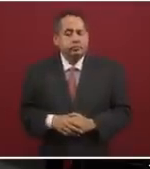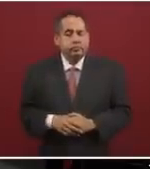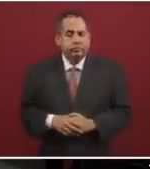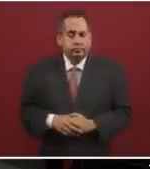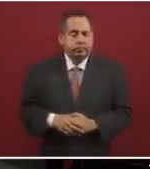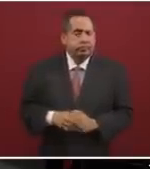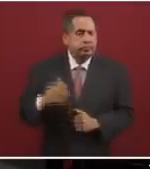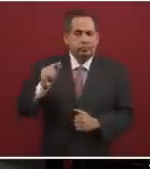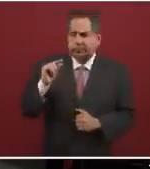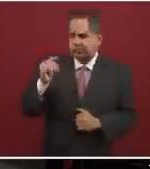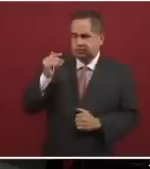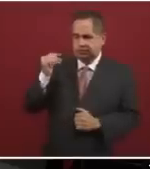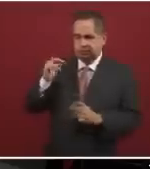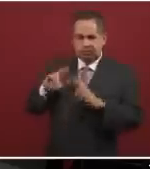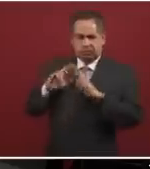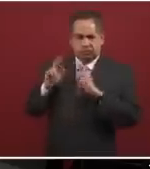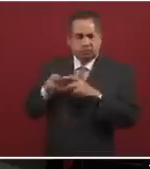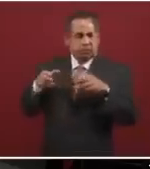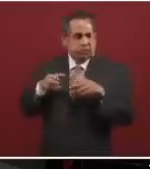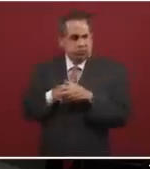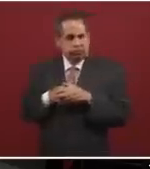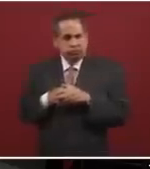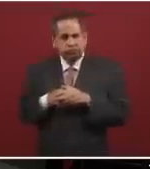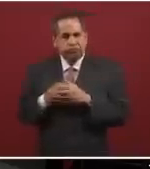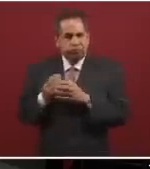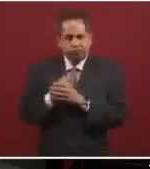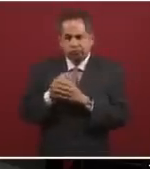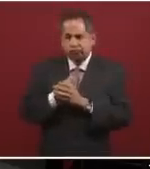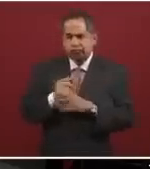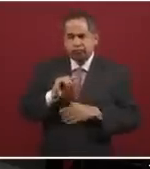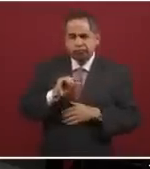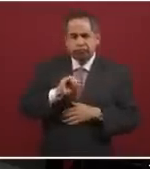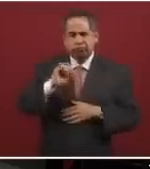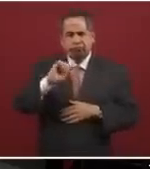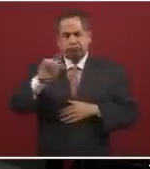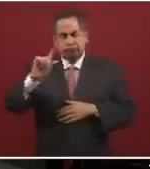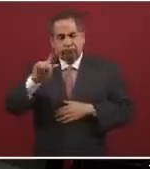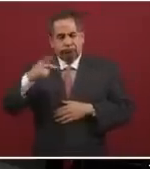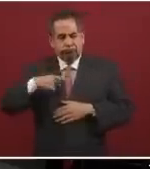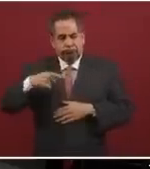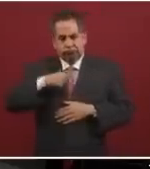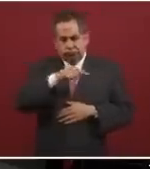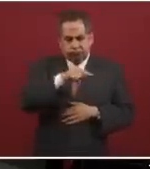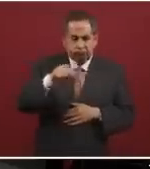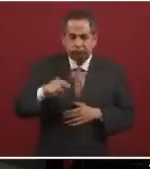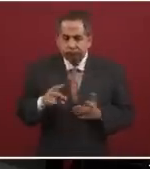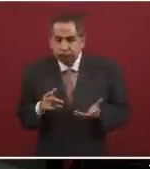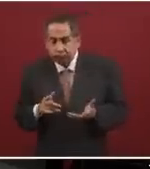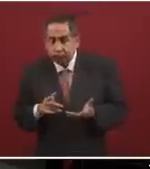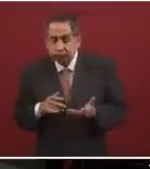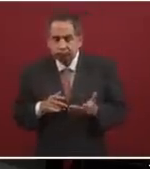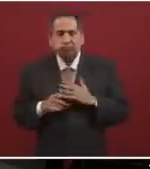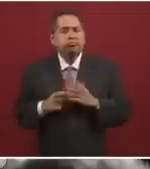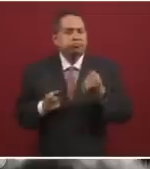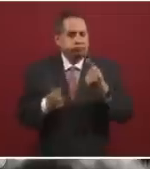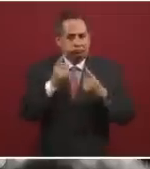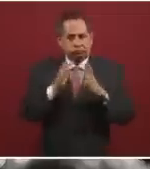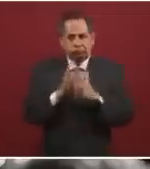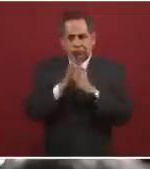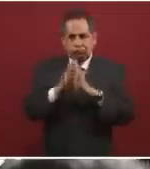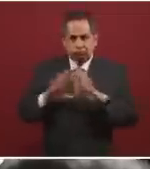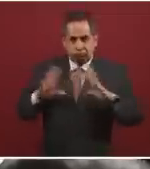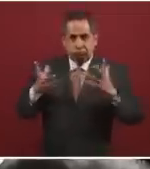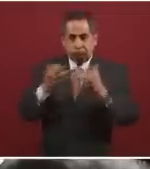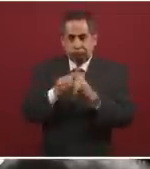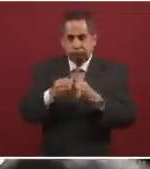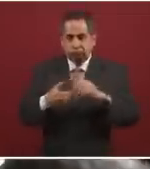reunión recientemente de varios personajes impresentables. Algunos de ellos participaron justamente